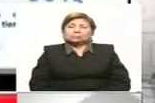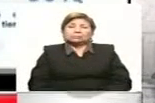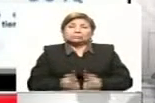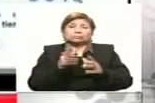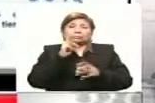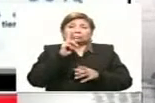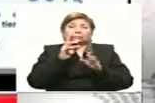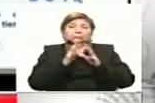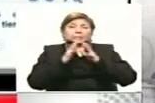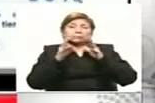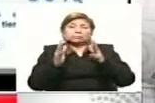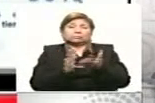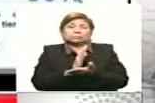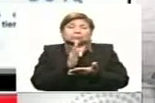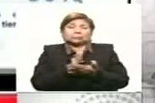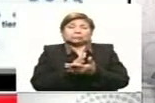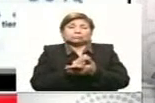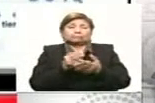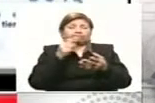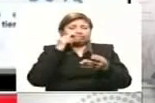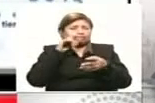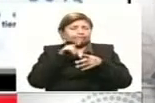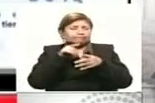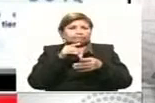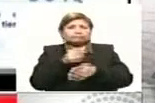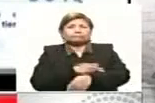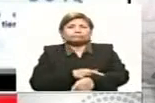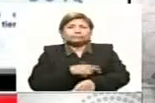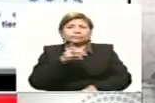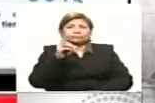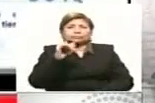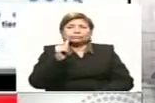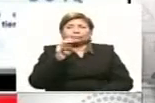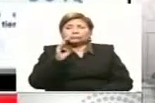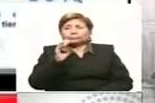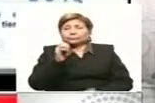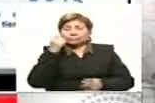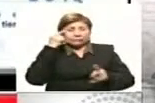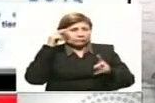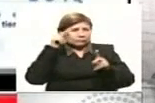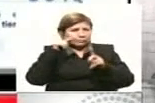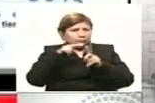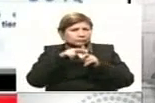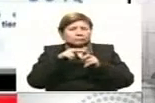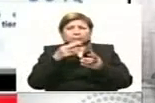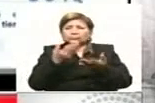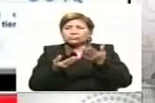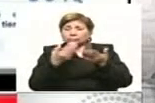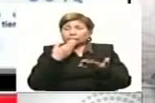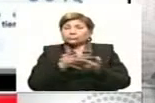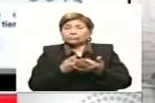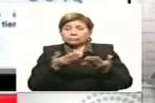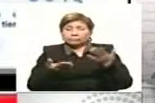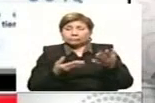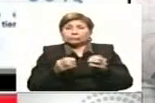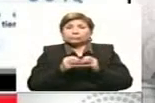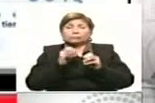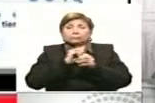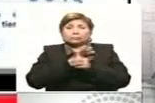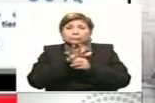grandes problemas en el país. La primera es la detección de la diabetes. Y esto es un reto del Ministerio de Salud porque está muy vinculado a la